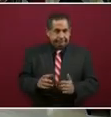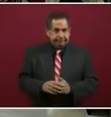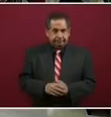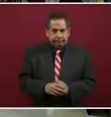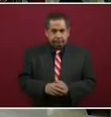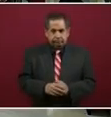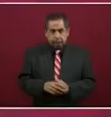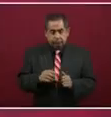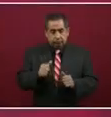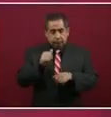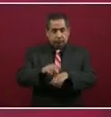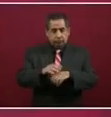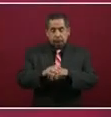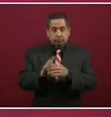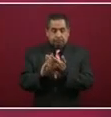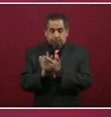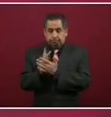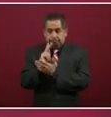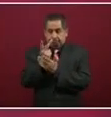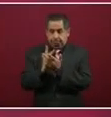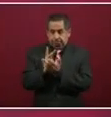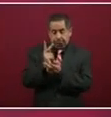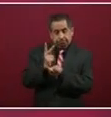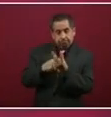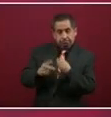Se atendió lo del sargazo,